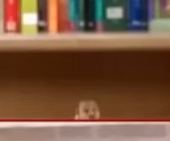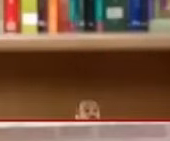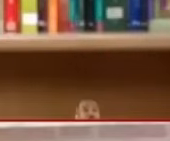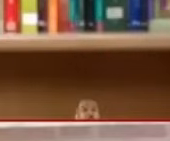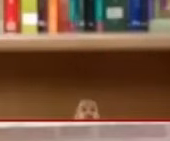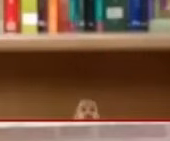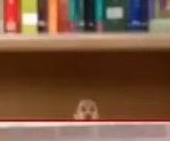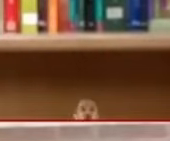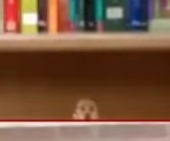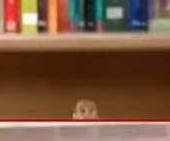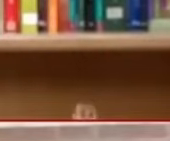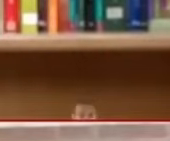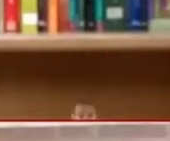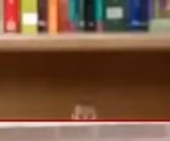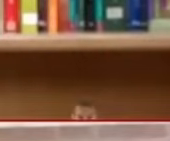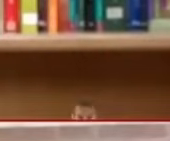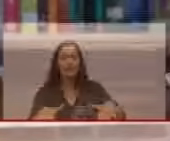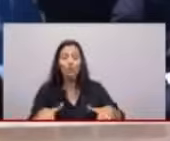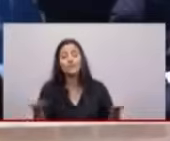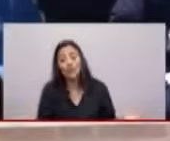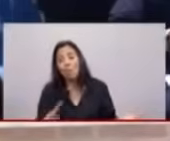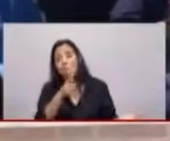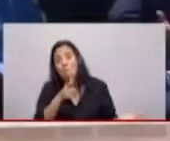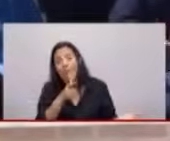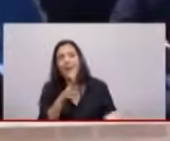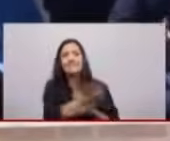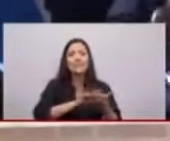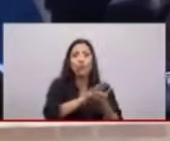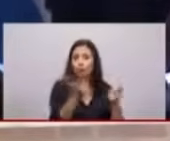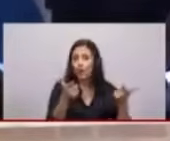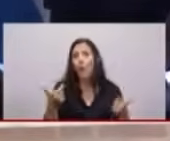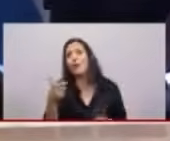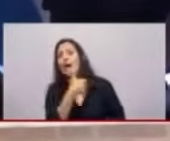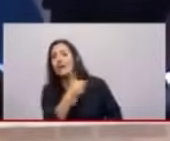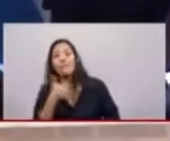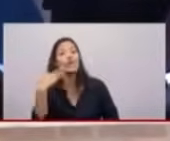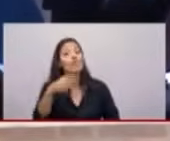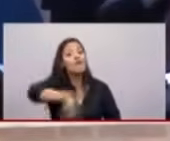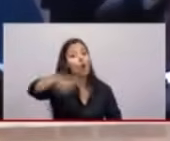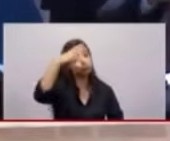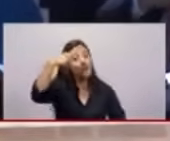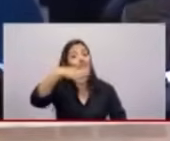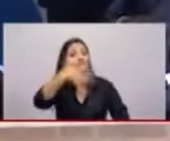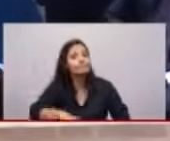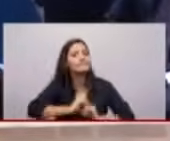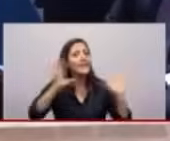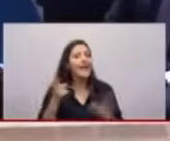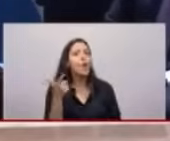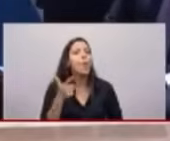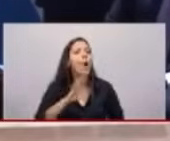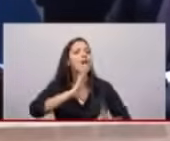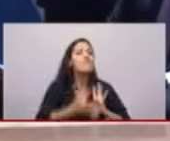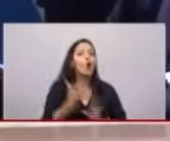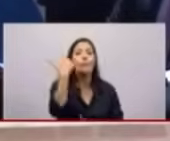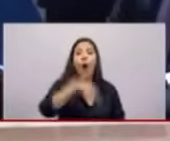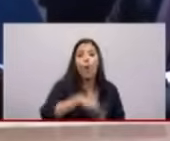de buscar equilibrar las cuentas públicas y a la vez mejorar el poder adquisitivo de los jubilados y pensionados. ¿Se pueden